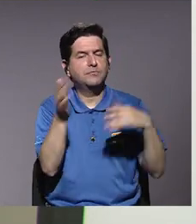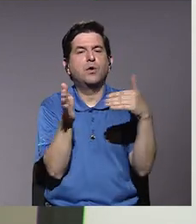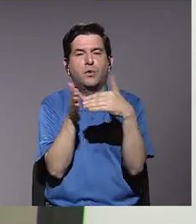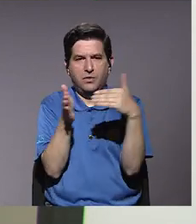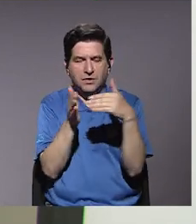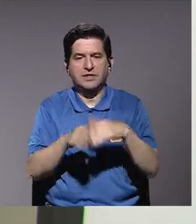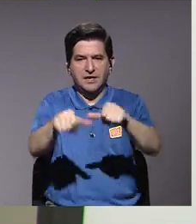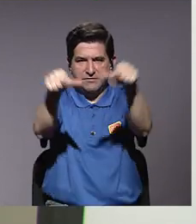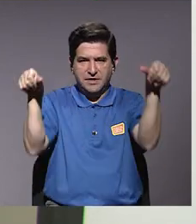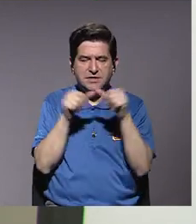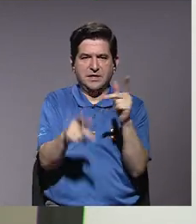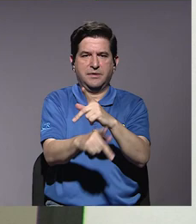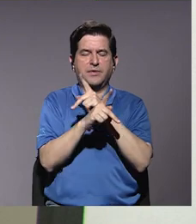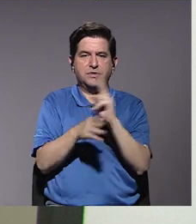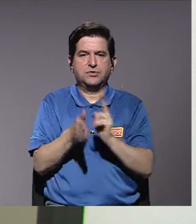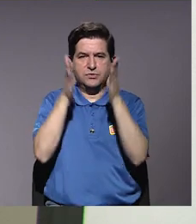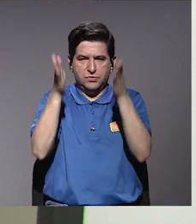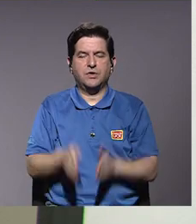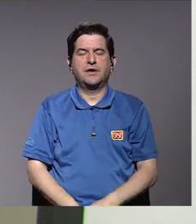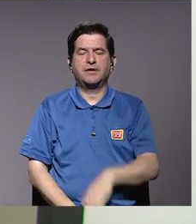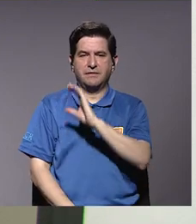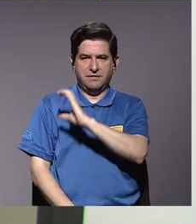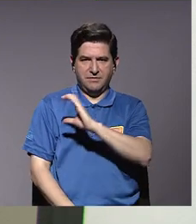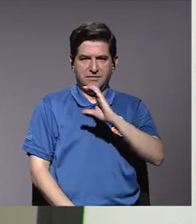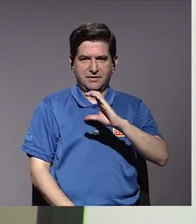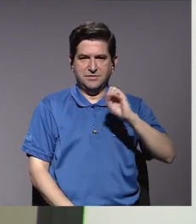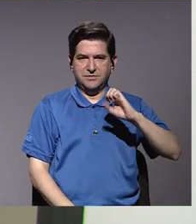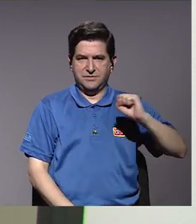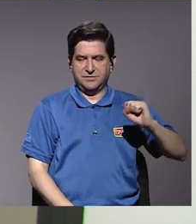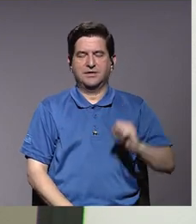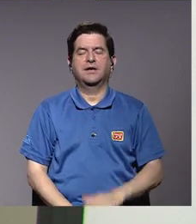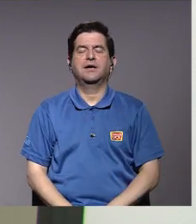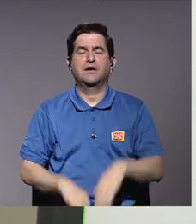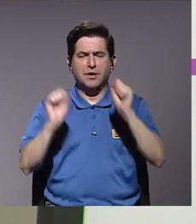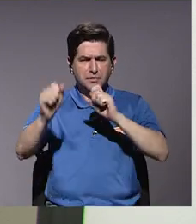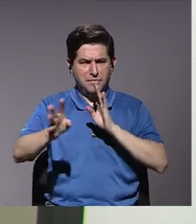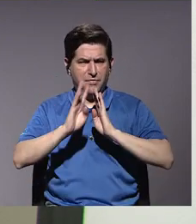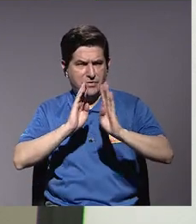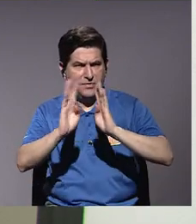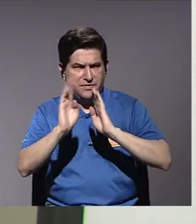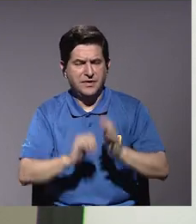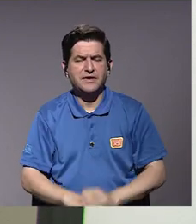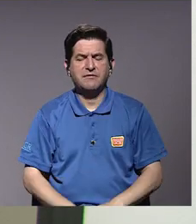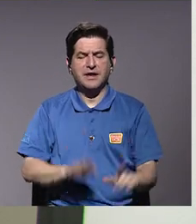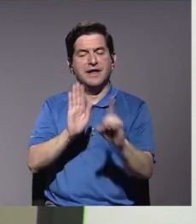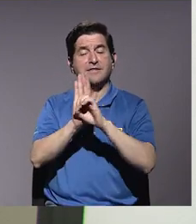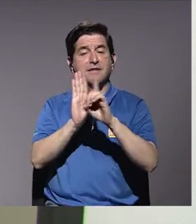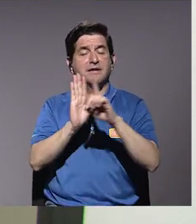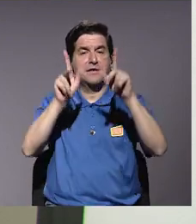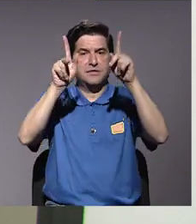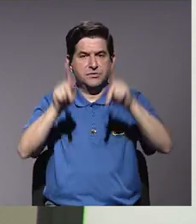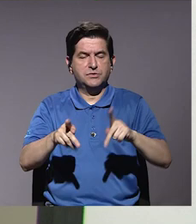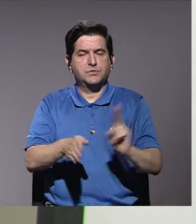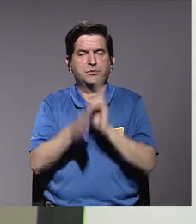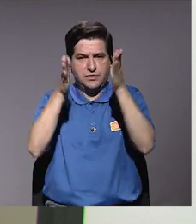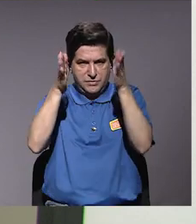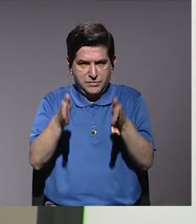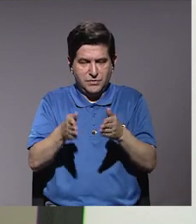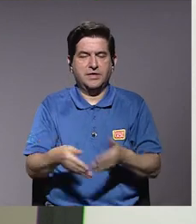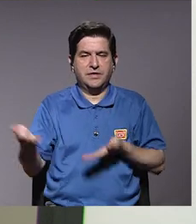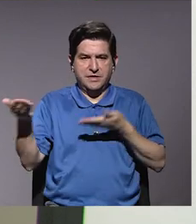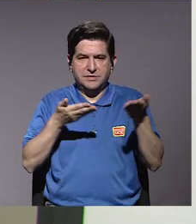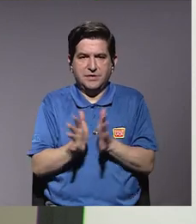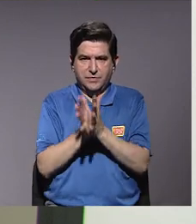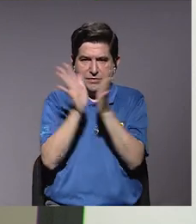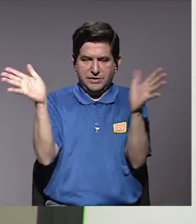de nuevo el área de protección al usuario de la Caja Costarricense del Seguro Social para conversar acerca de los derechos de las personas usuarias de